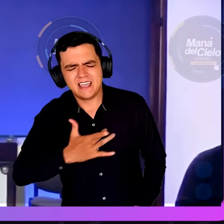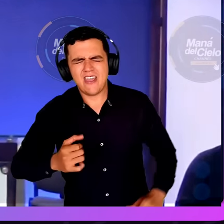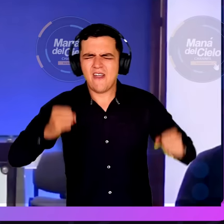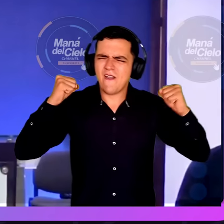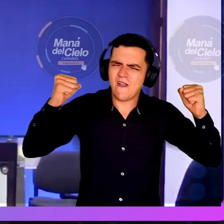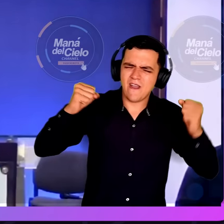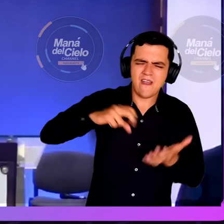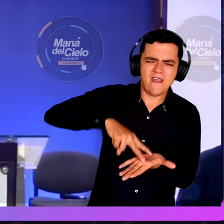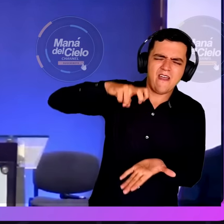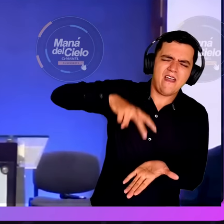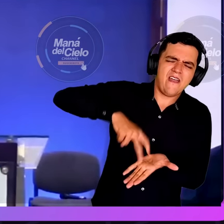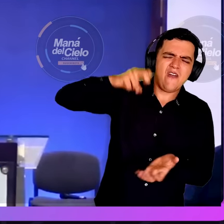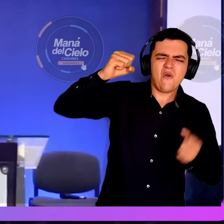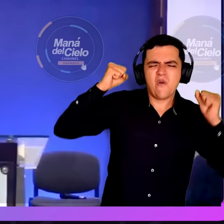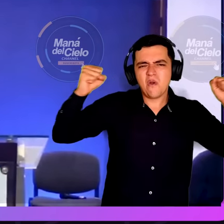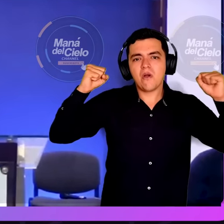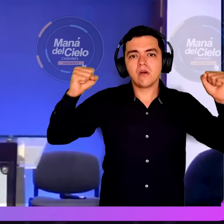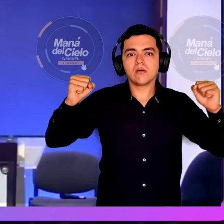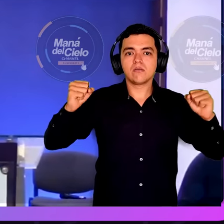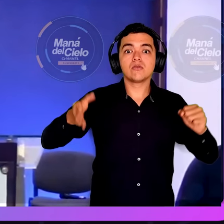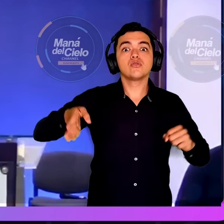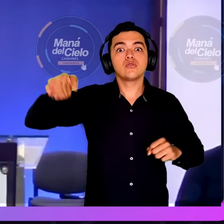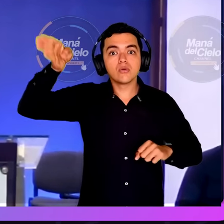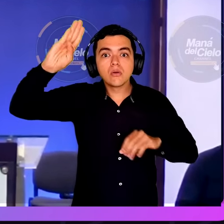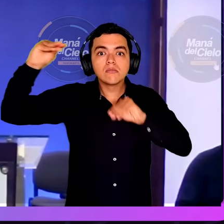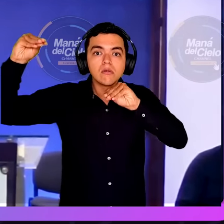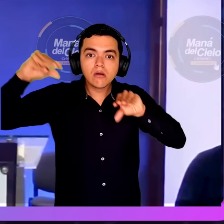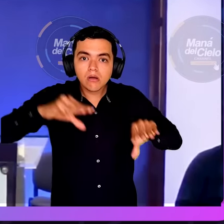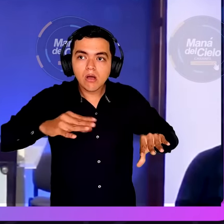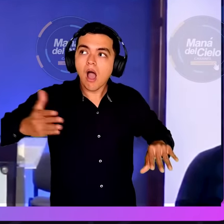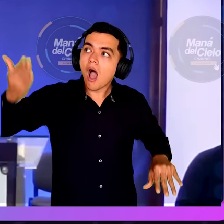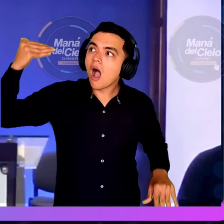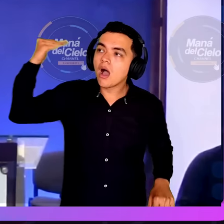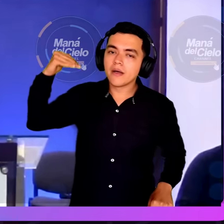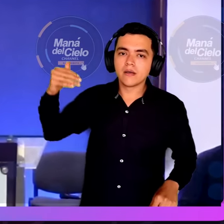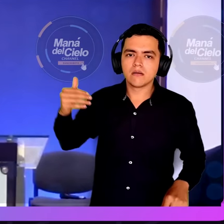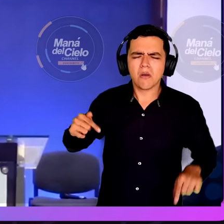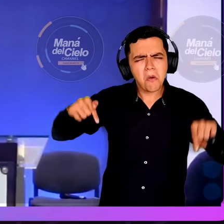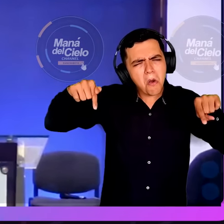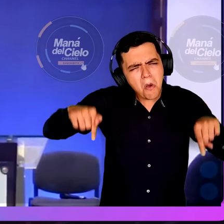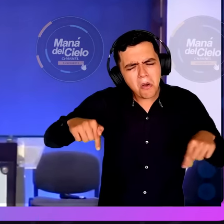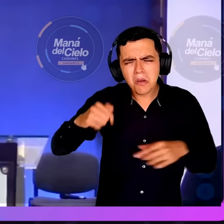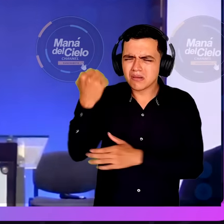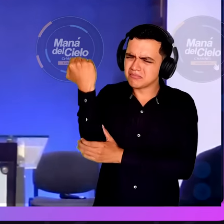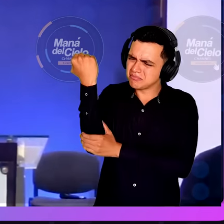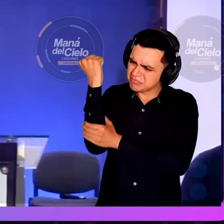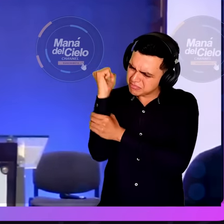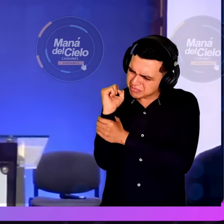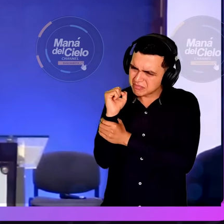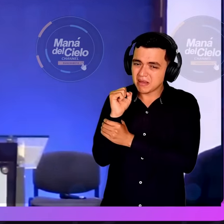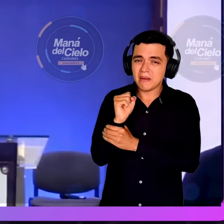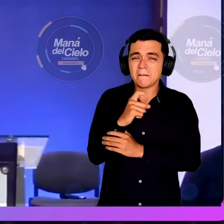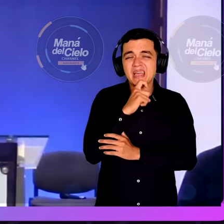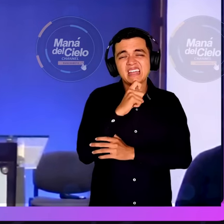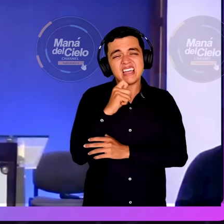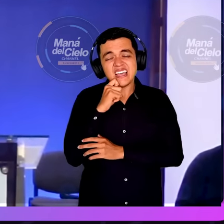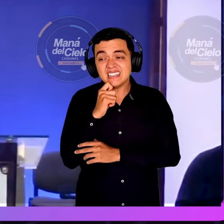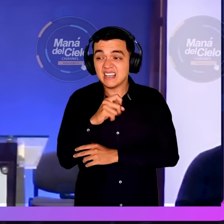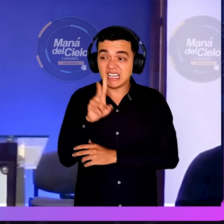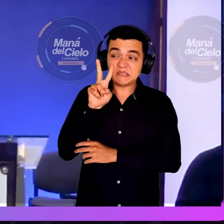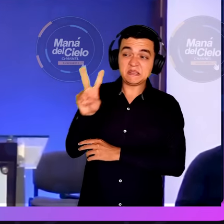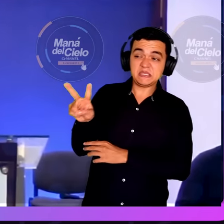iglesia se veían cosas tan lindas, manifestaciones del Espíritu Santo. La gente lloraba, la gente se tiraba en los pisos, la